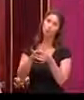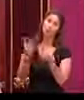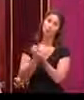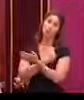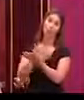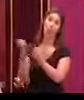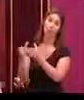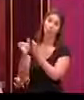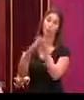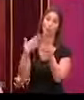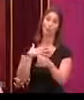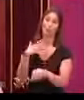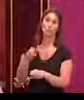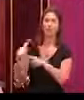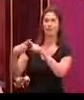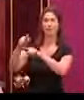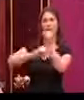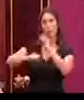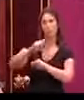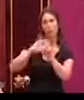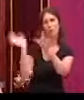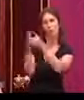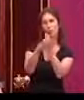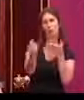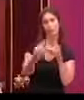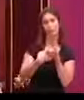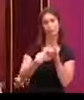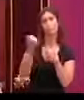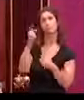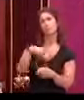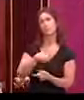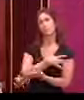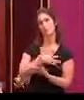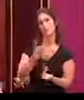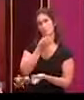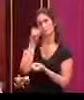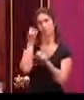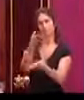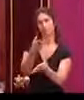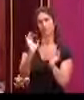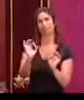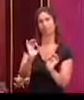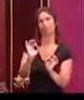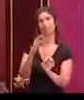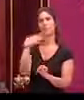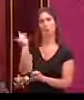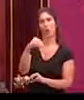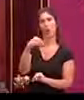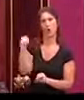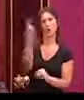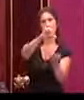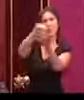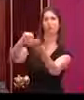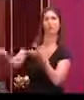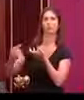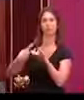grupos municipales, de las distintas asociaciones y colectivos que han participado. También quiero, obviamente, hacer una referencia a los jóvenes de Ciudadanos que se han